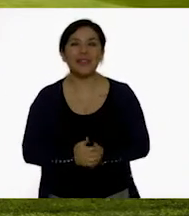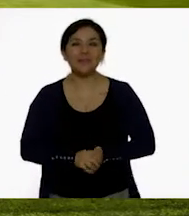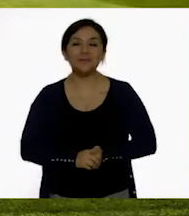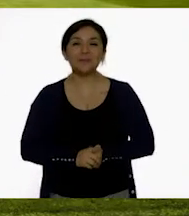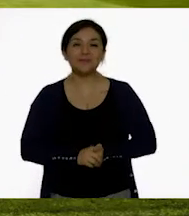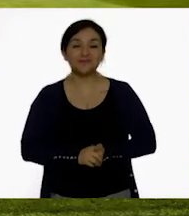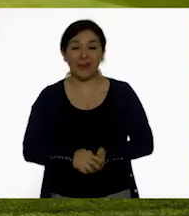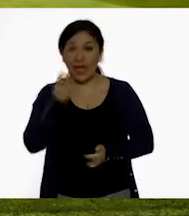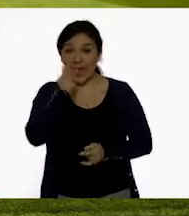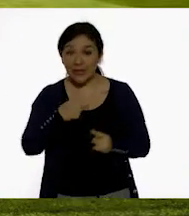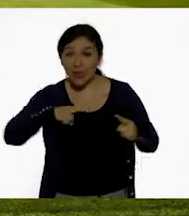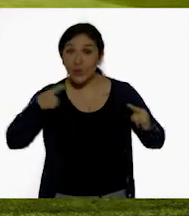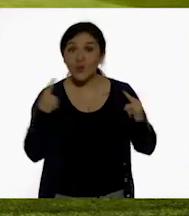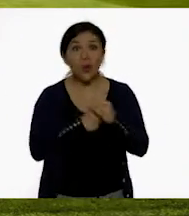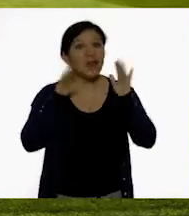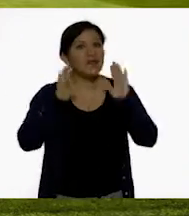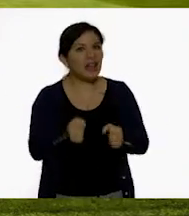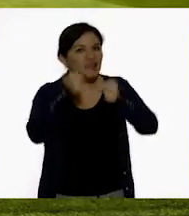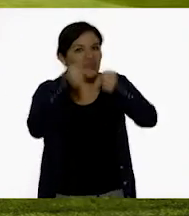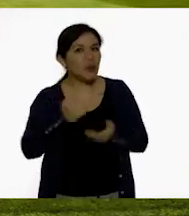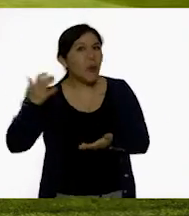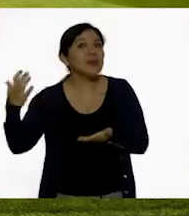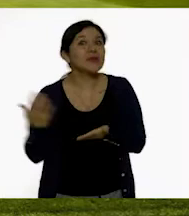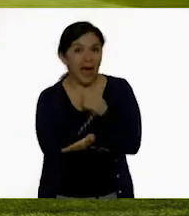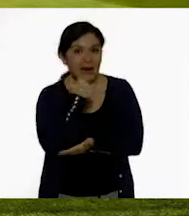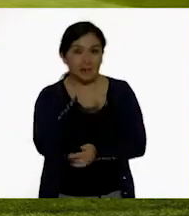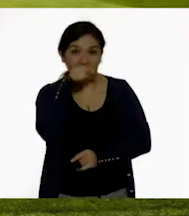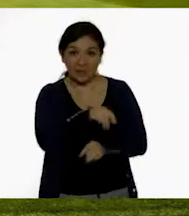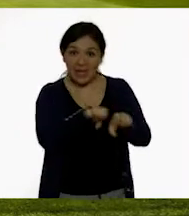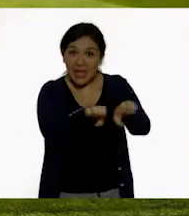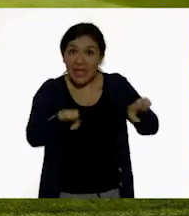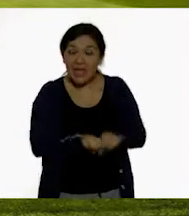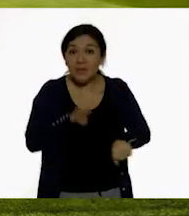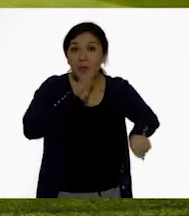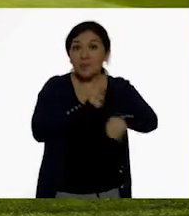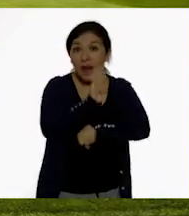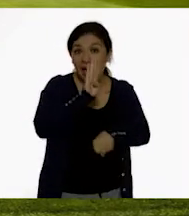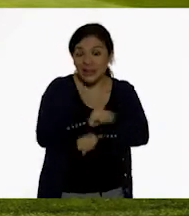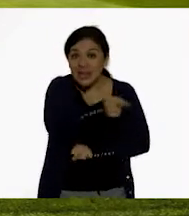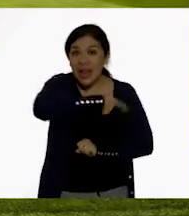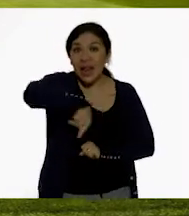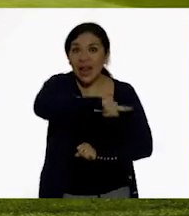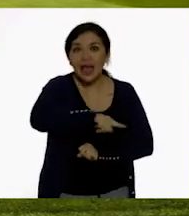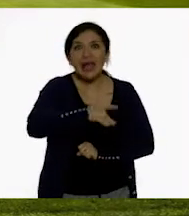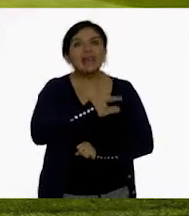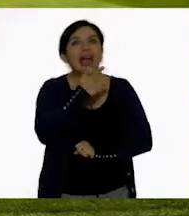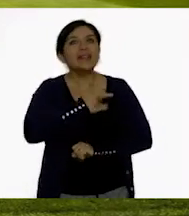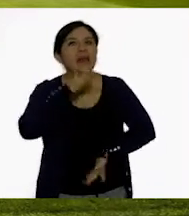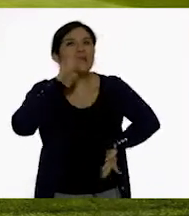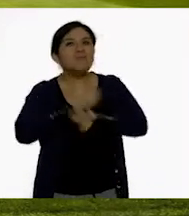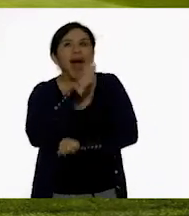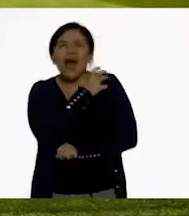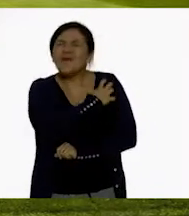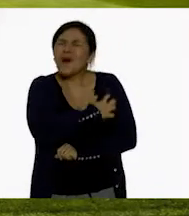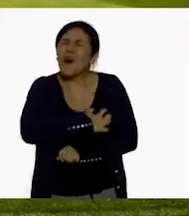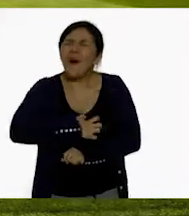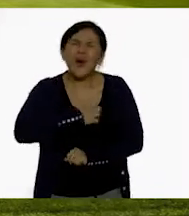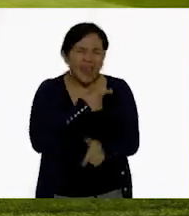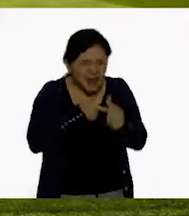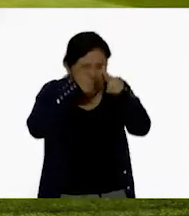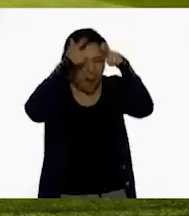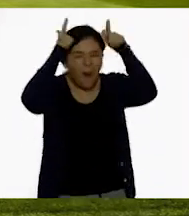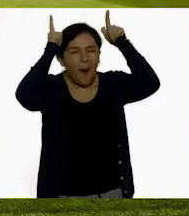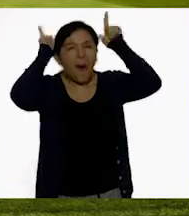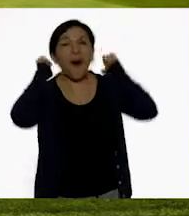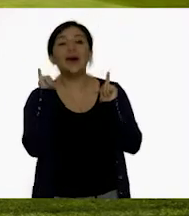Con el gol del triunfo momentáneo en el equipo de la primaria República de Brasil, se pusieron realmente